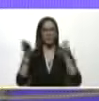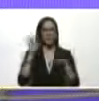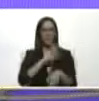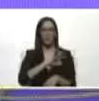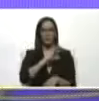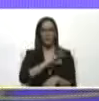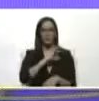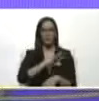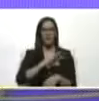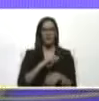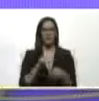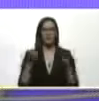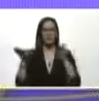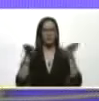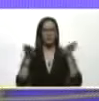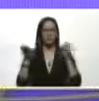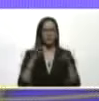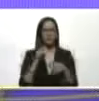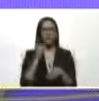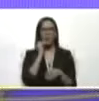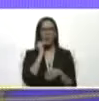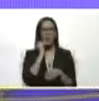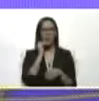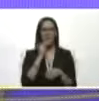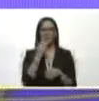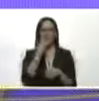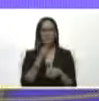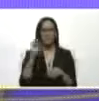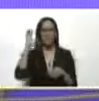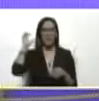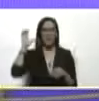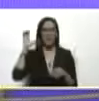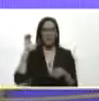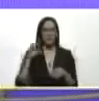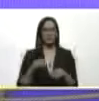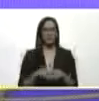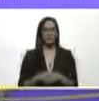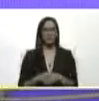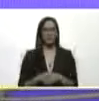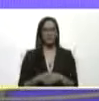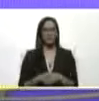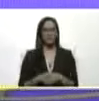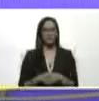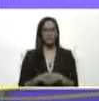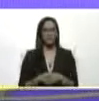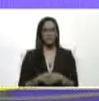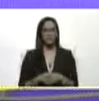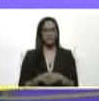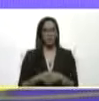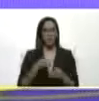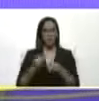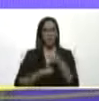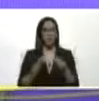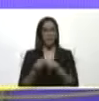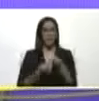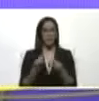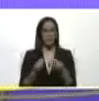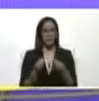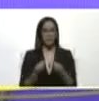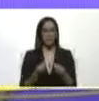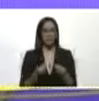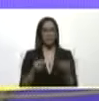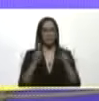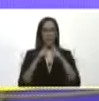social turismo para los jóvenes que recorran el país para hacer senderismo local